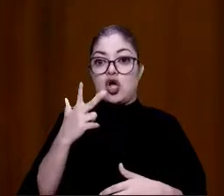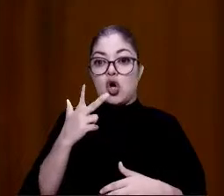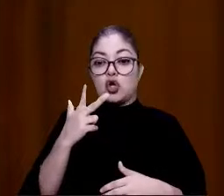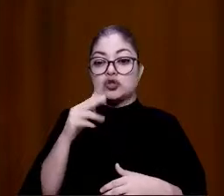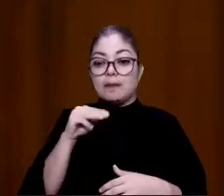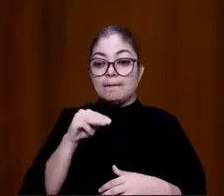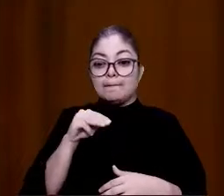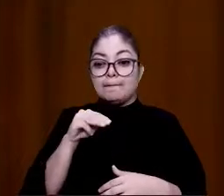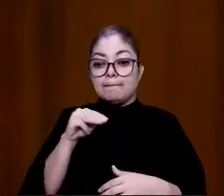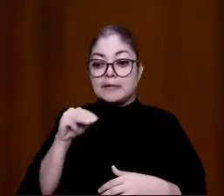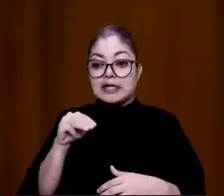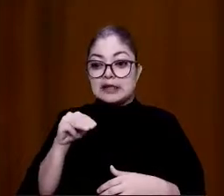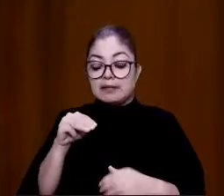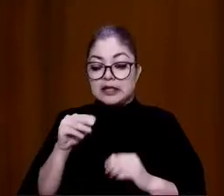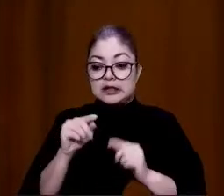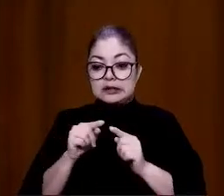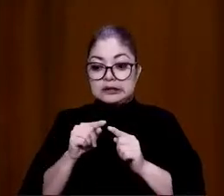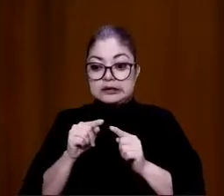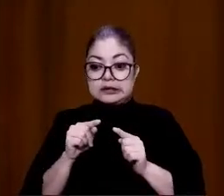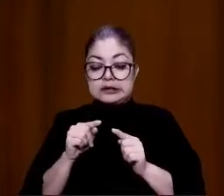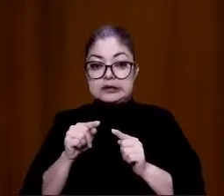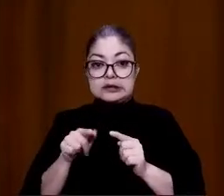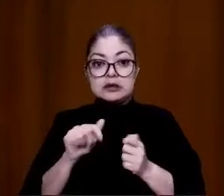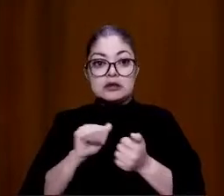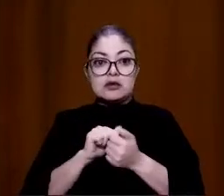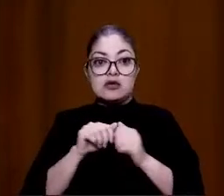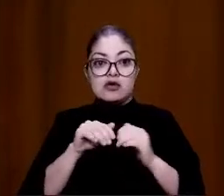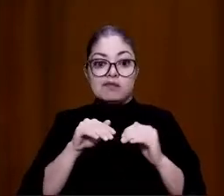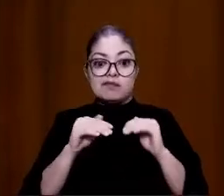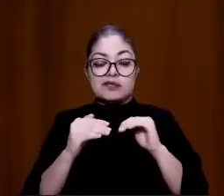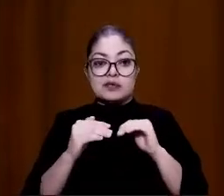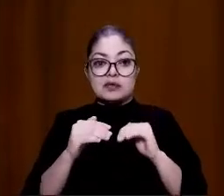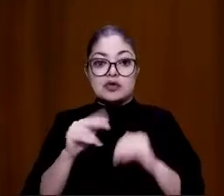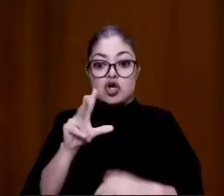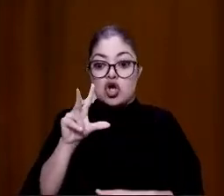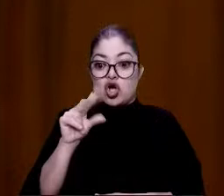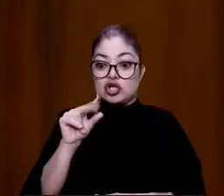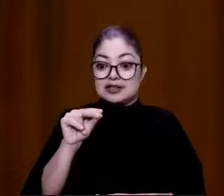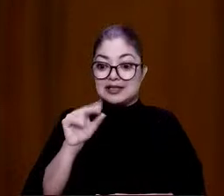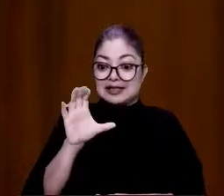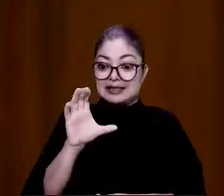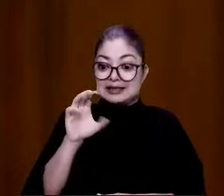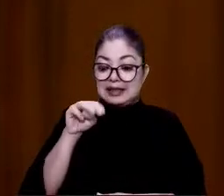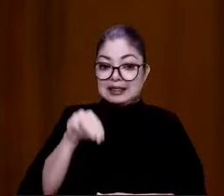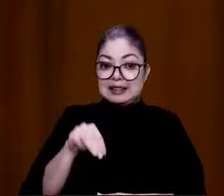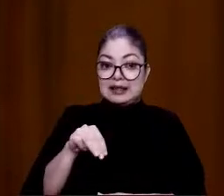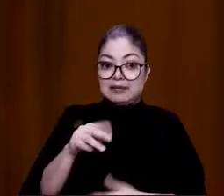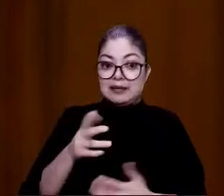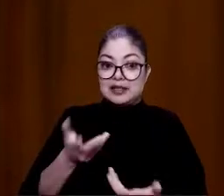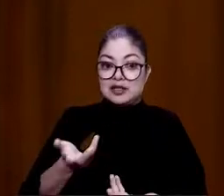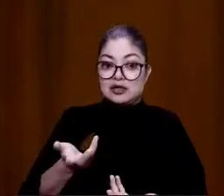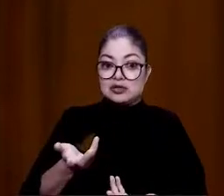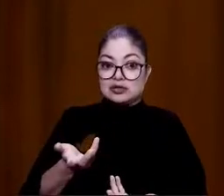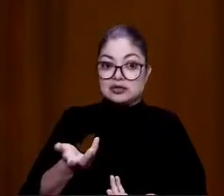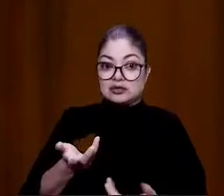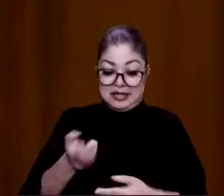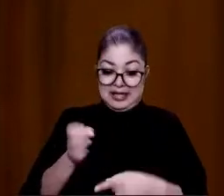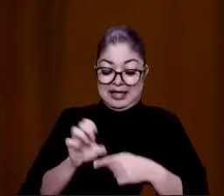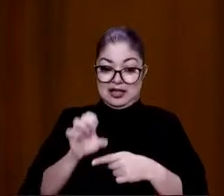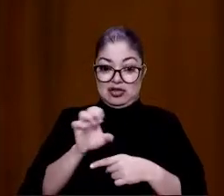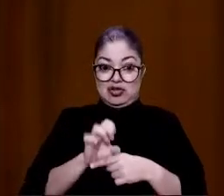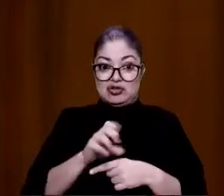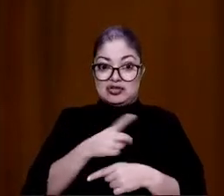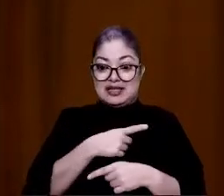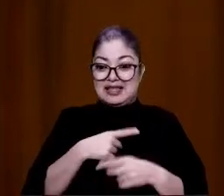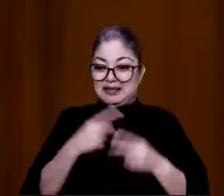una estructura. Estos puentes se desplazaron casi 80 centímetros en algunas secciones. Entonces, había que cerrarlo de